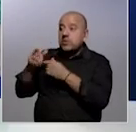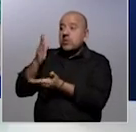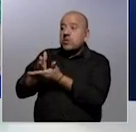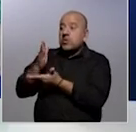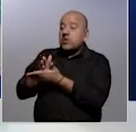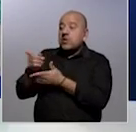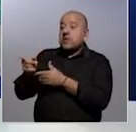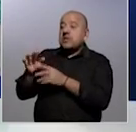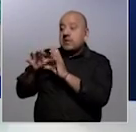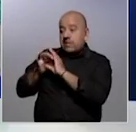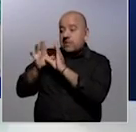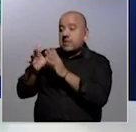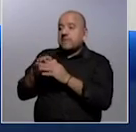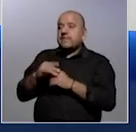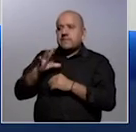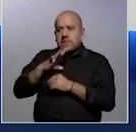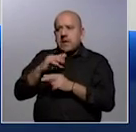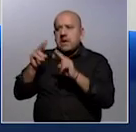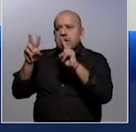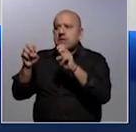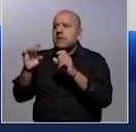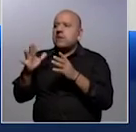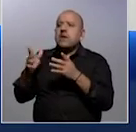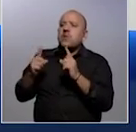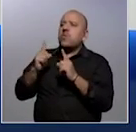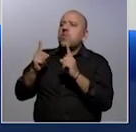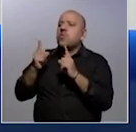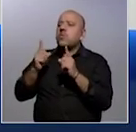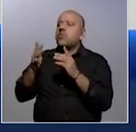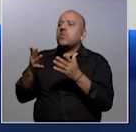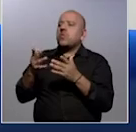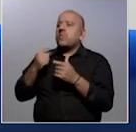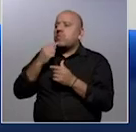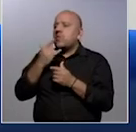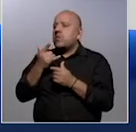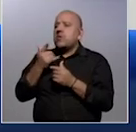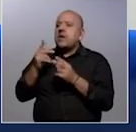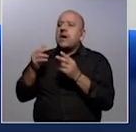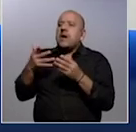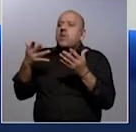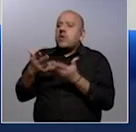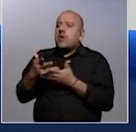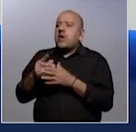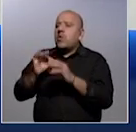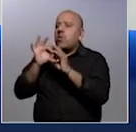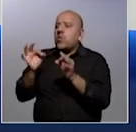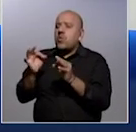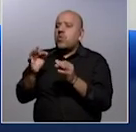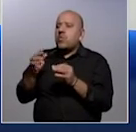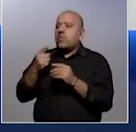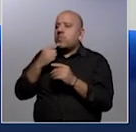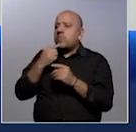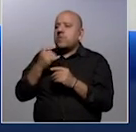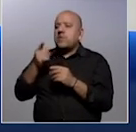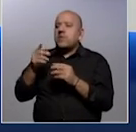deberes y libertades hay temas hiciéramos algún tipo de clasificación en la agenda de lo actuado o de lo demandado por la